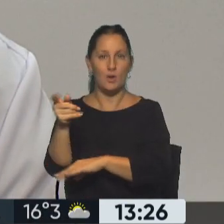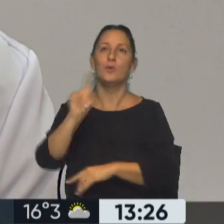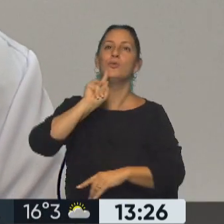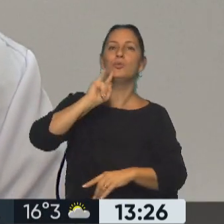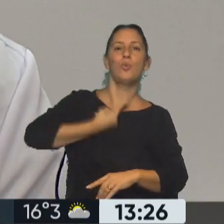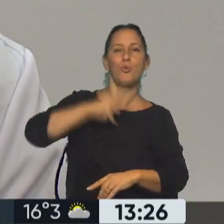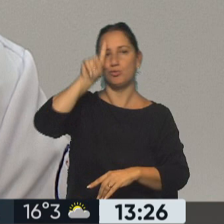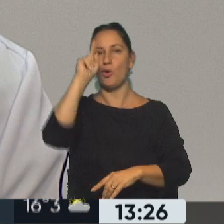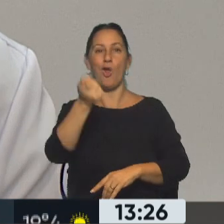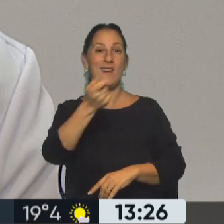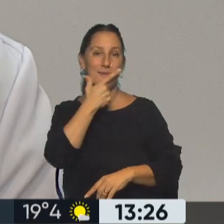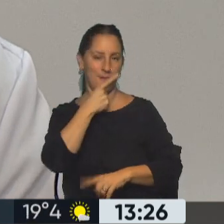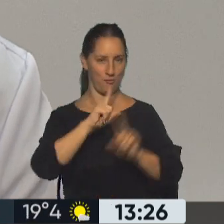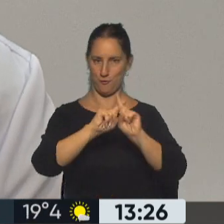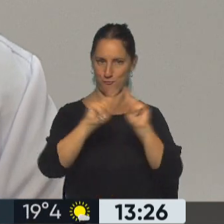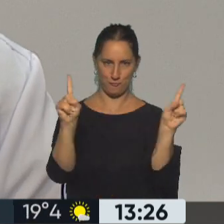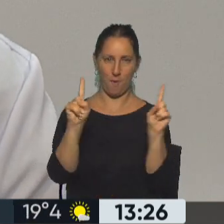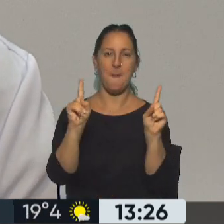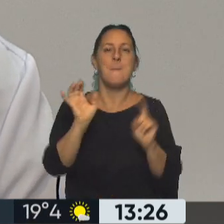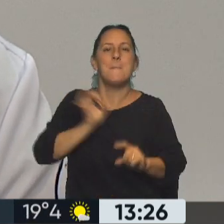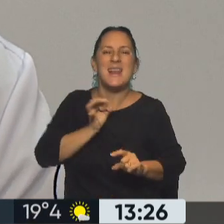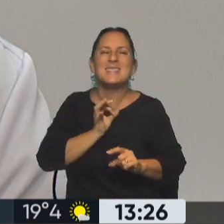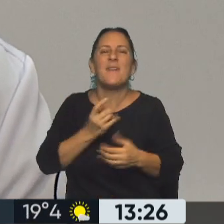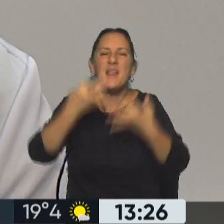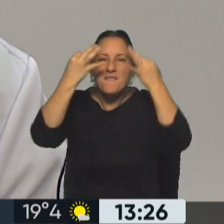automedicarse para detectar precisamente Cuál es el origen del dolor